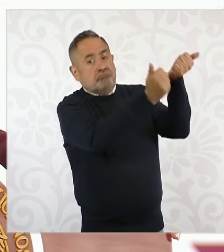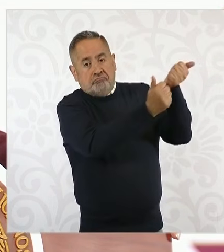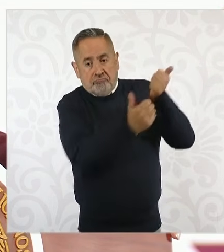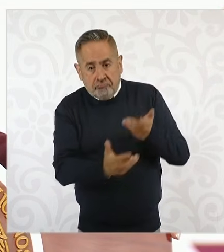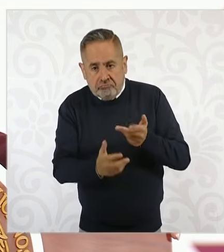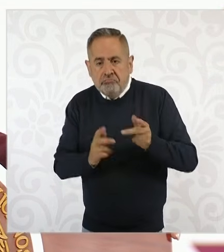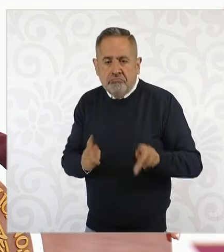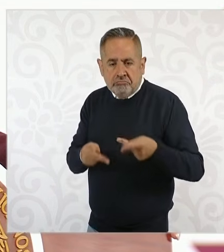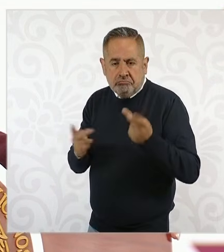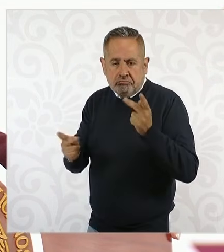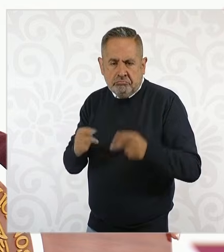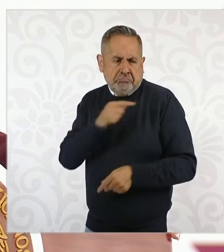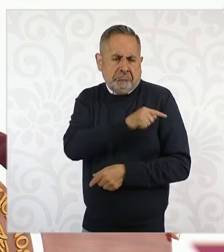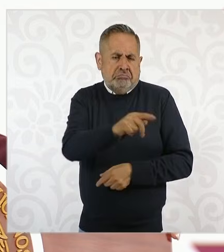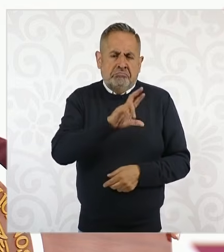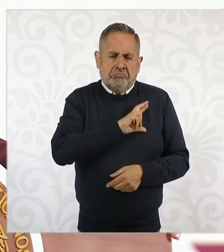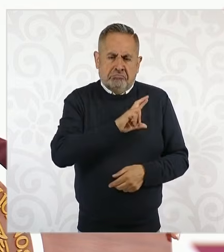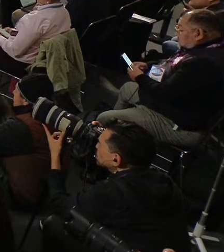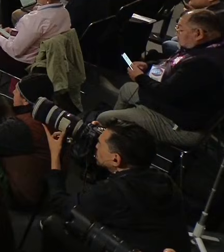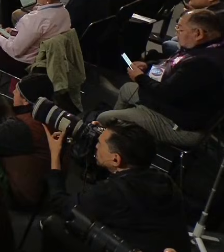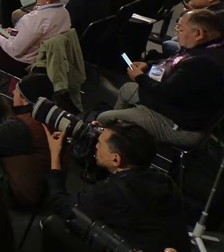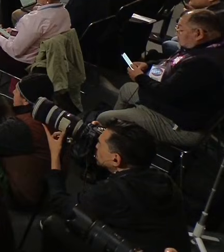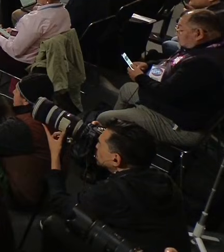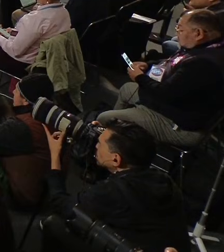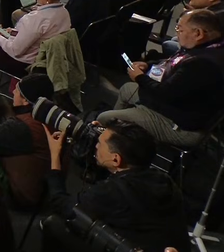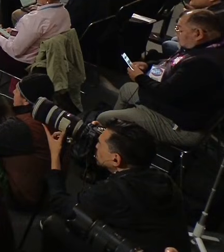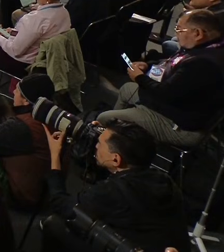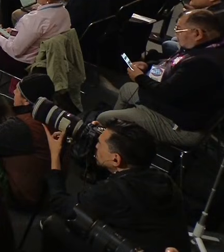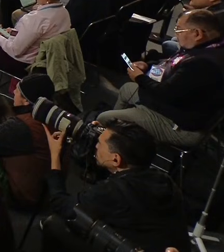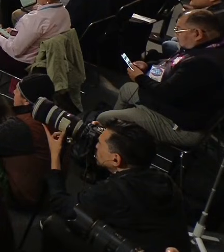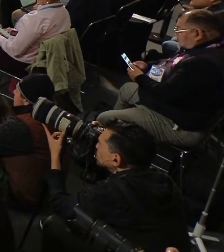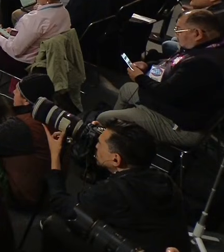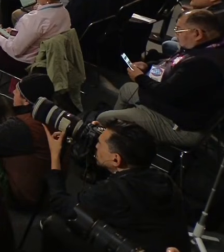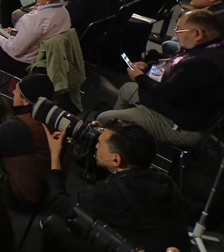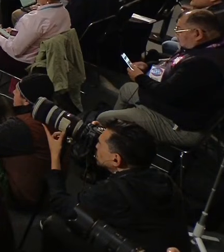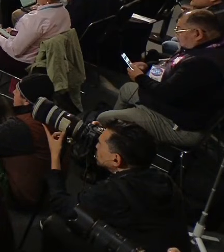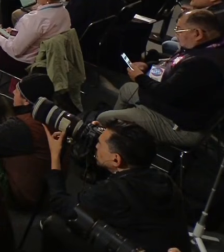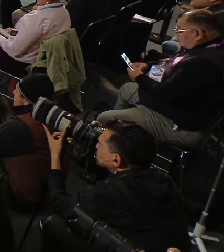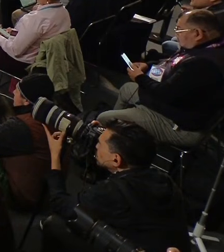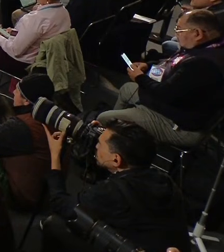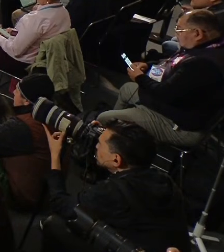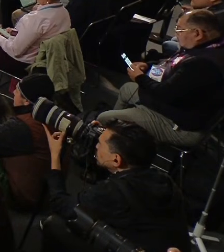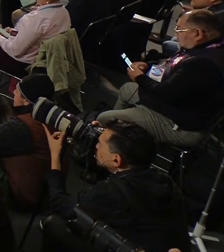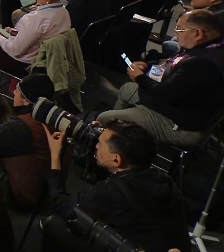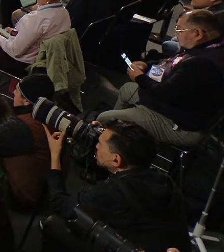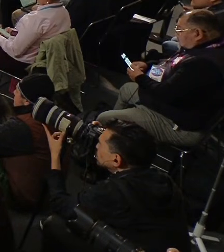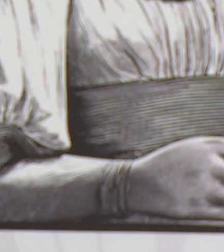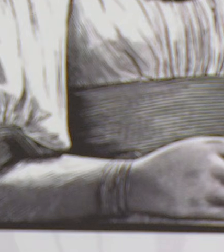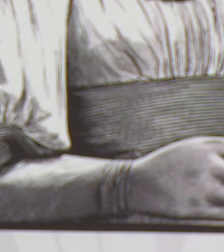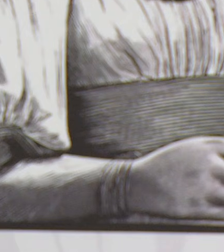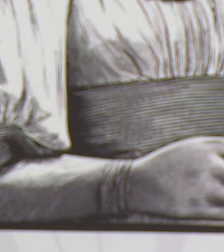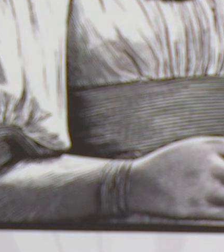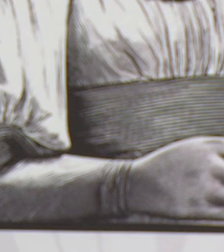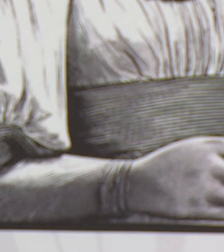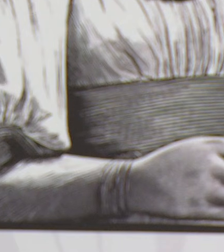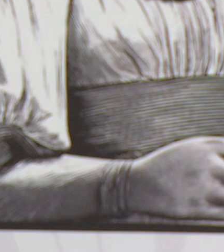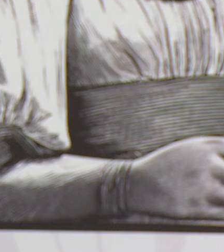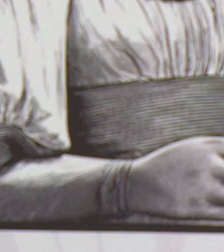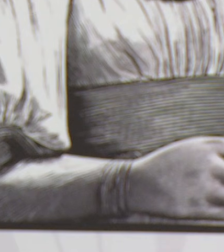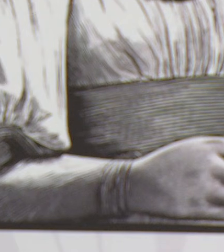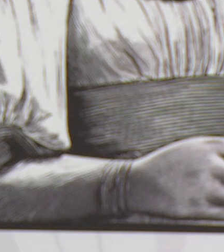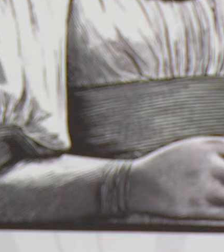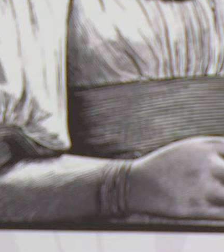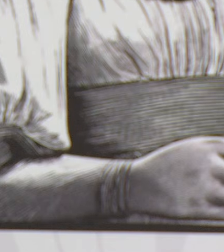y diésel por privados, pero la mayor parte de las ventas vienen de Pemex. Entonces esa es la visión. El caso de